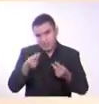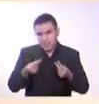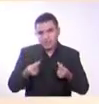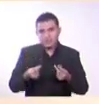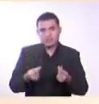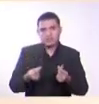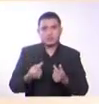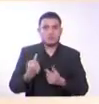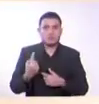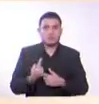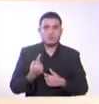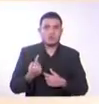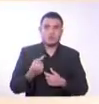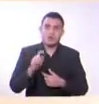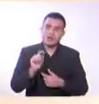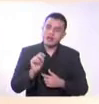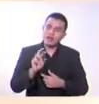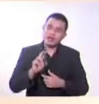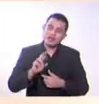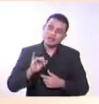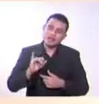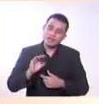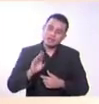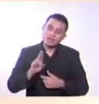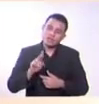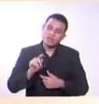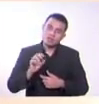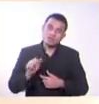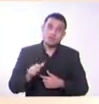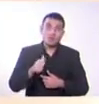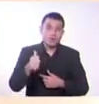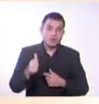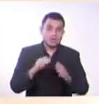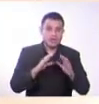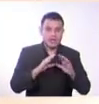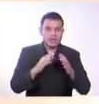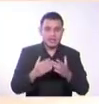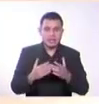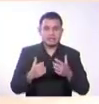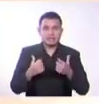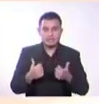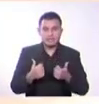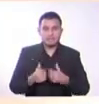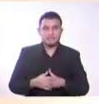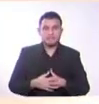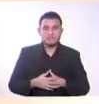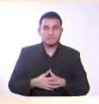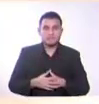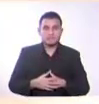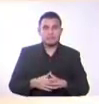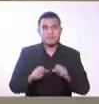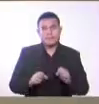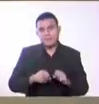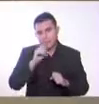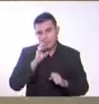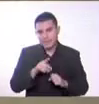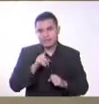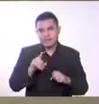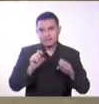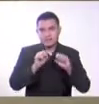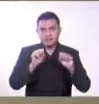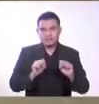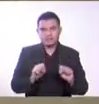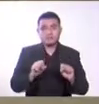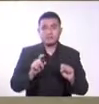haber tributos, van a haber otras categorías. Así es. Podríamos decir que ese sistema